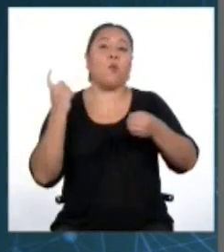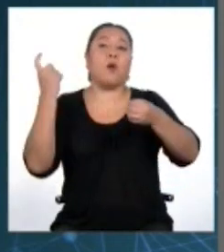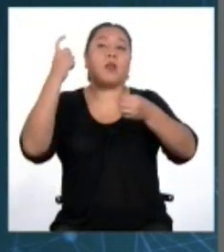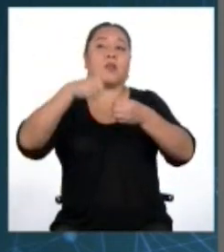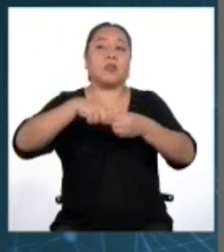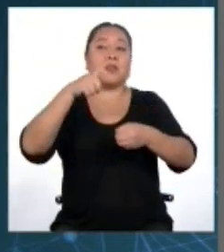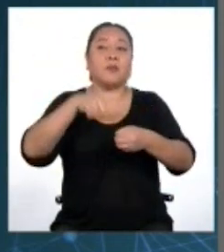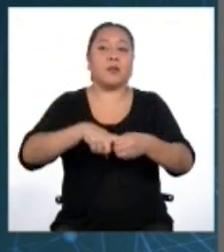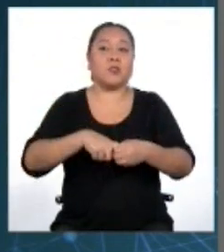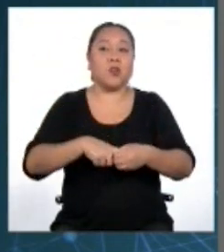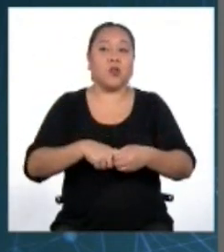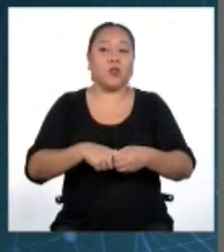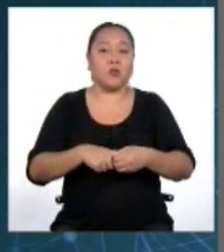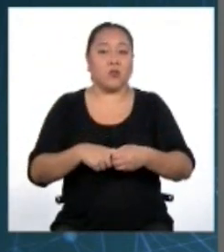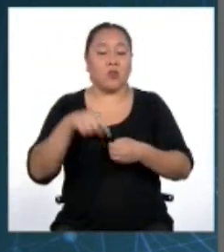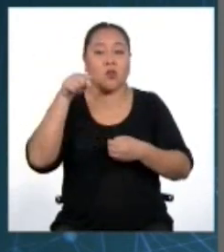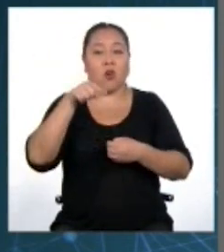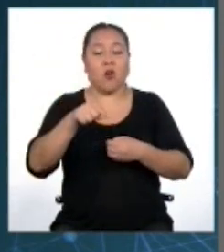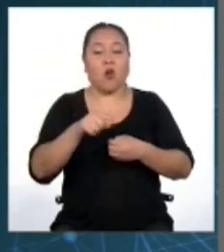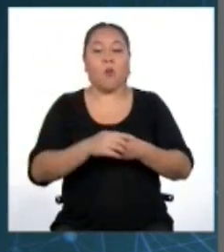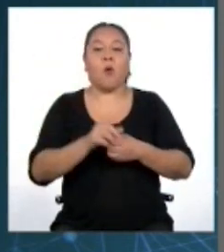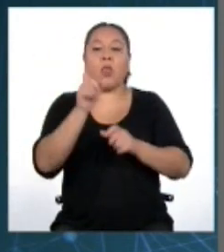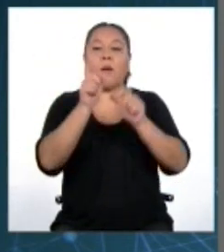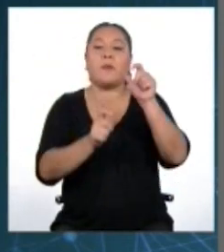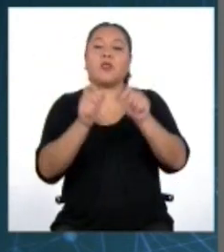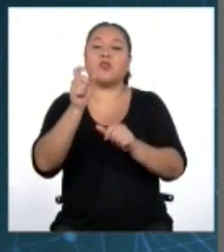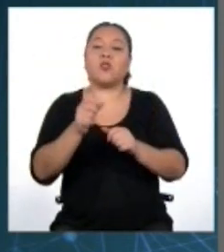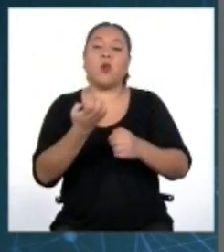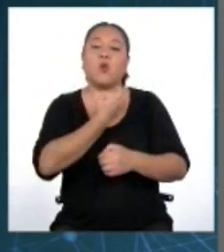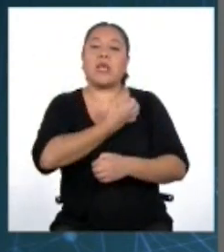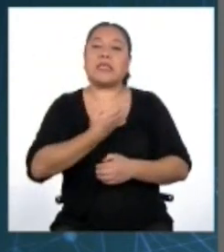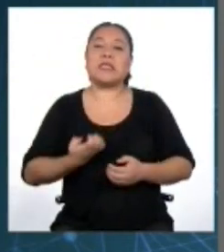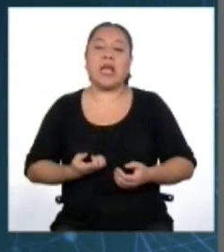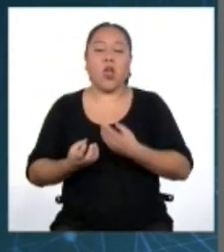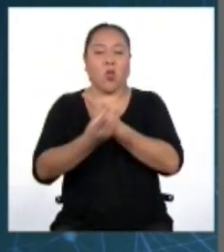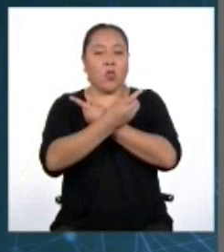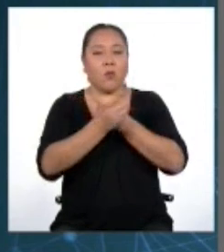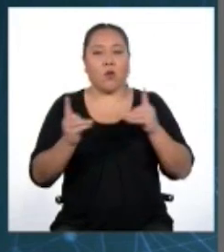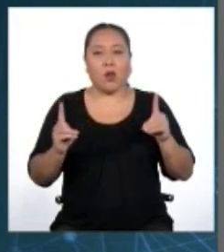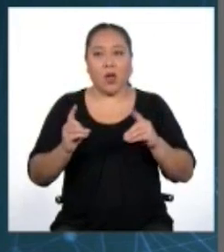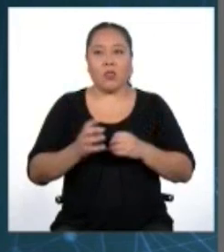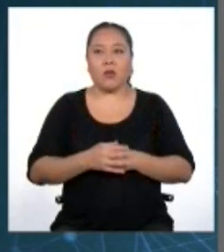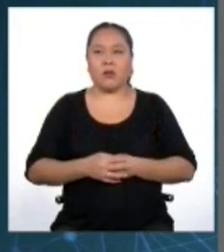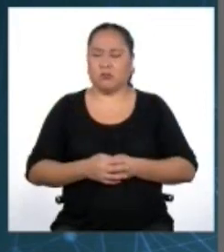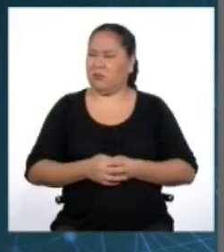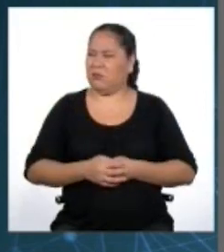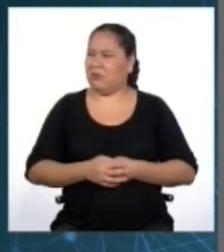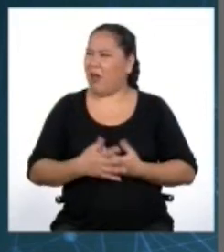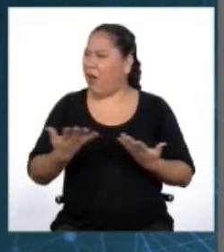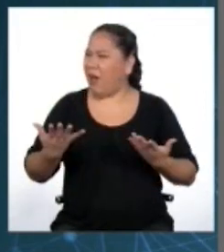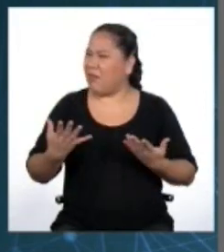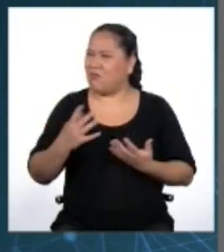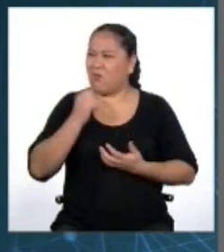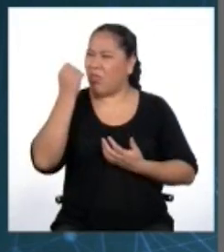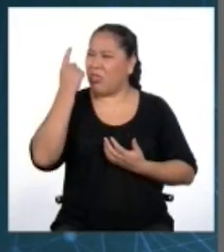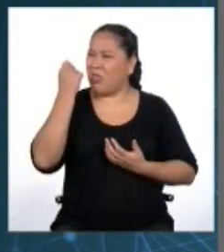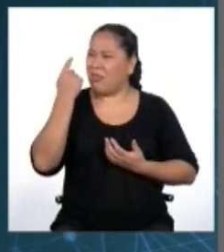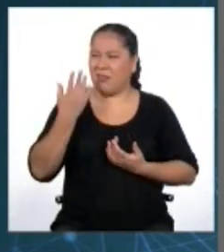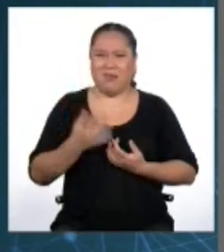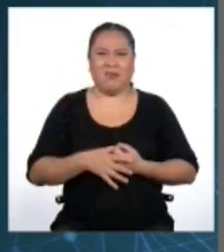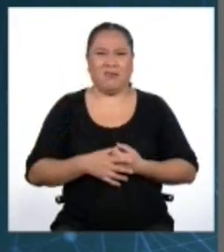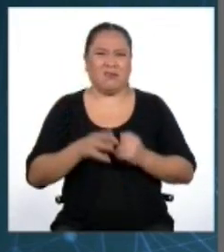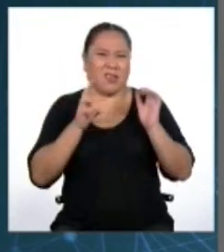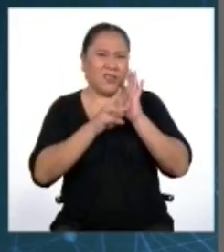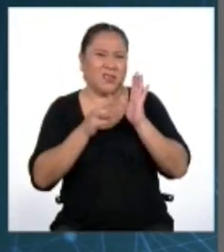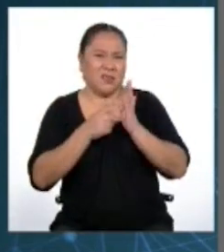como ciudadano en un estado democrático. ¿Qué? No entendí nada. ¿Qué habrá